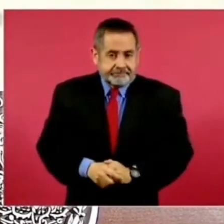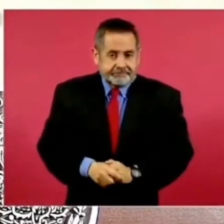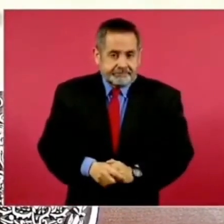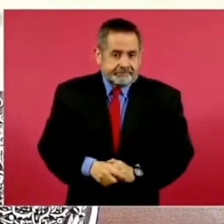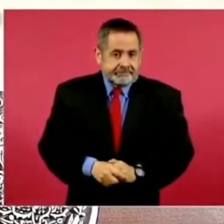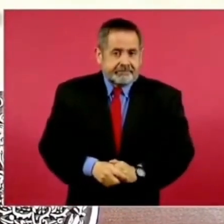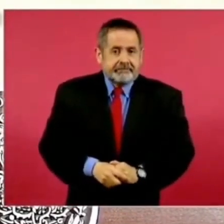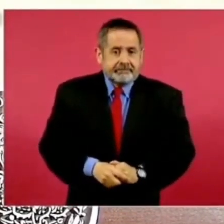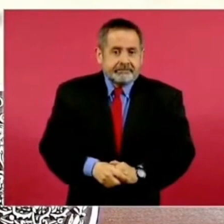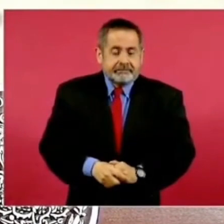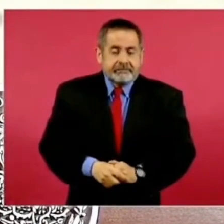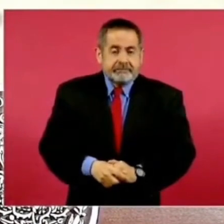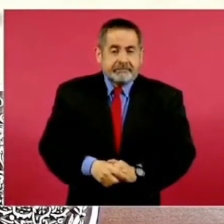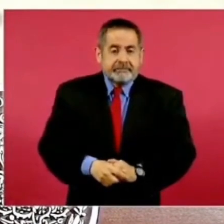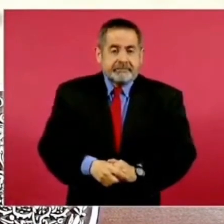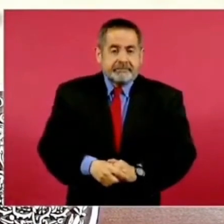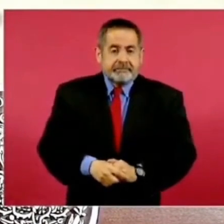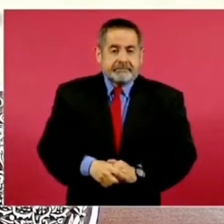y